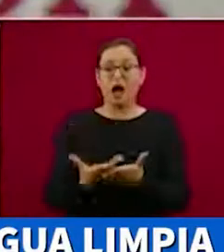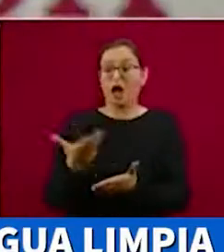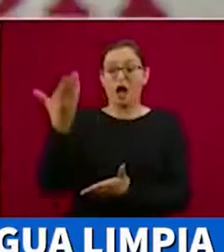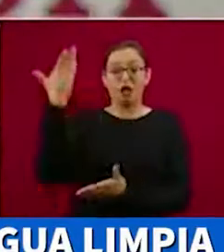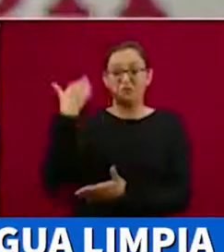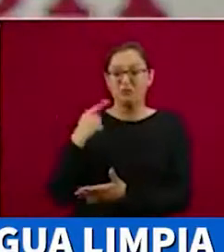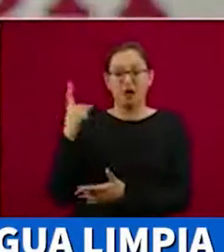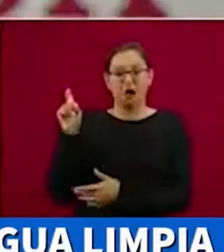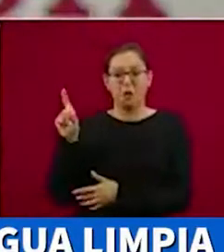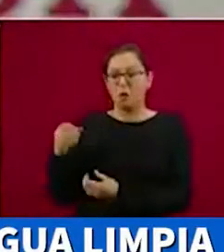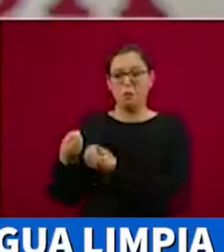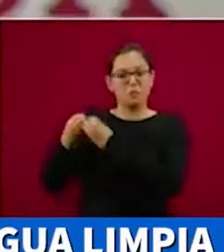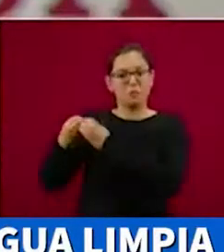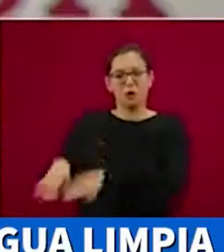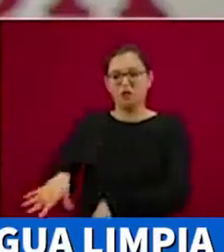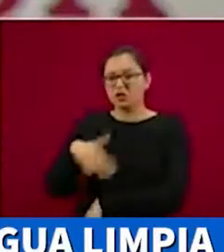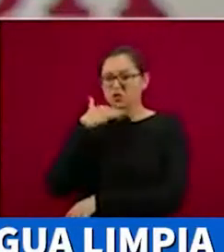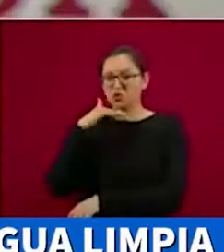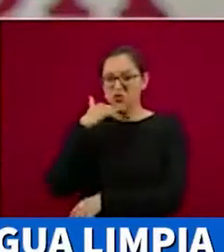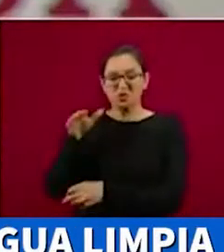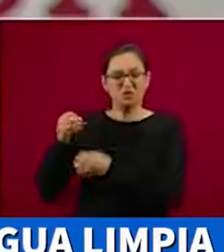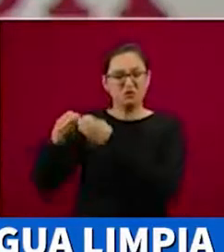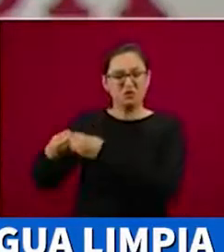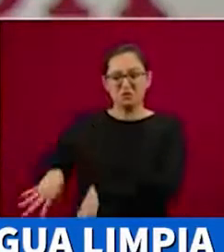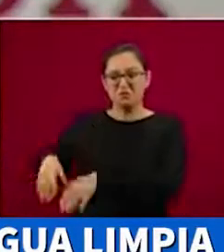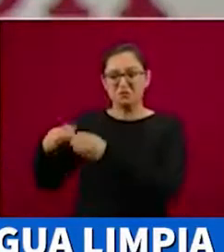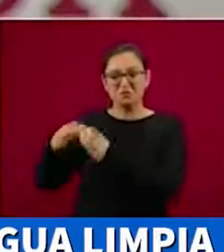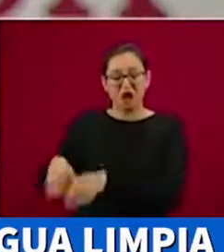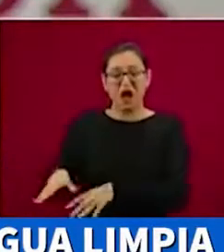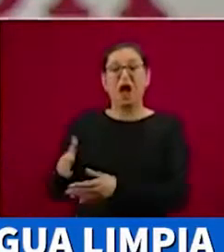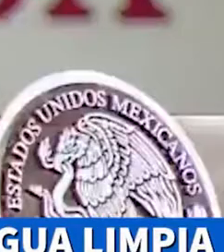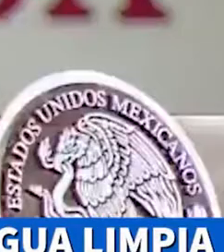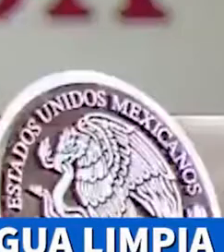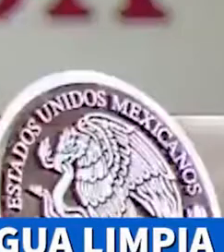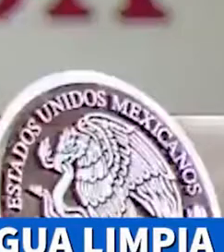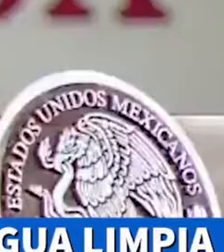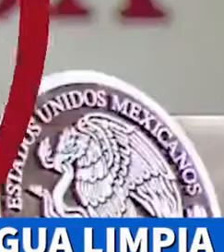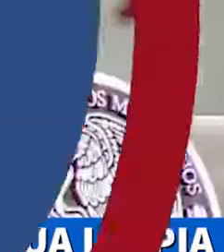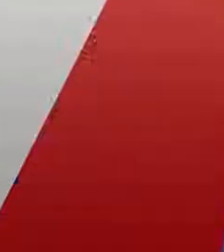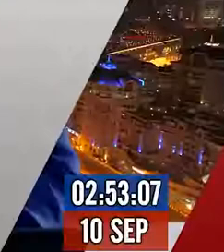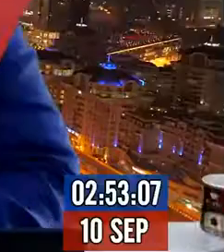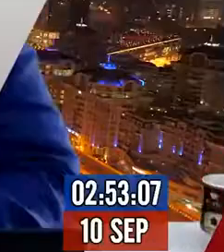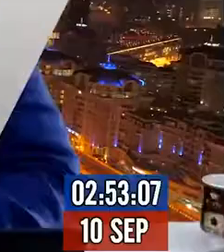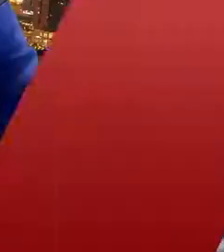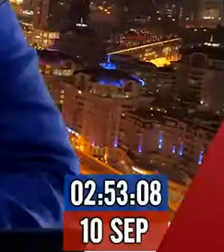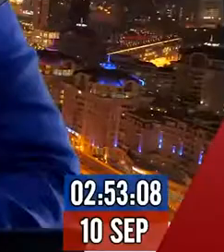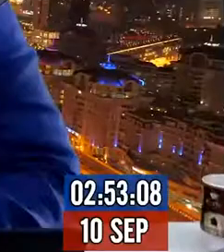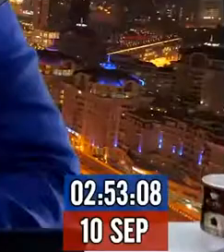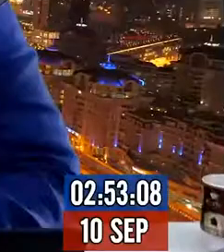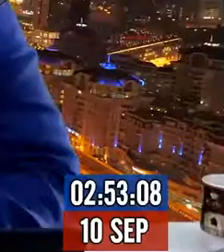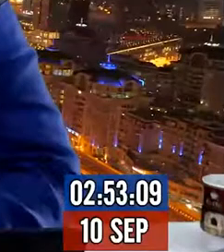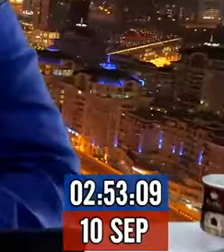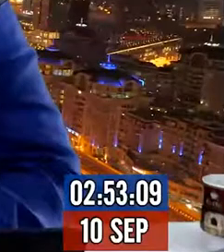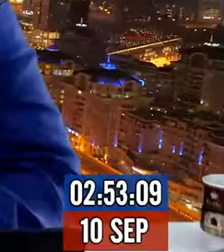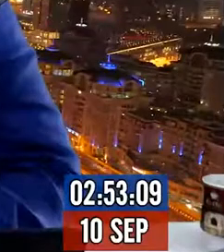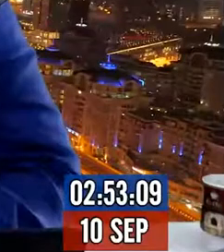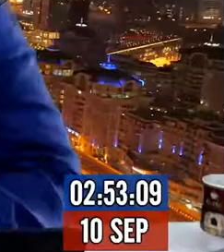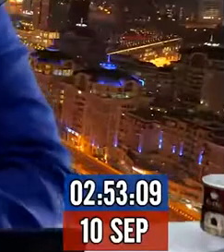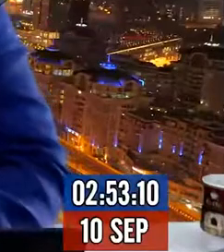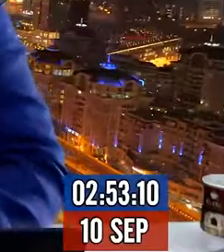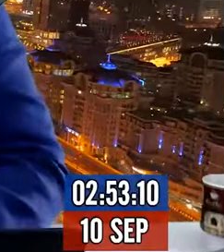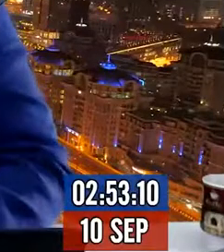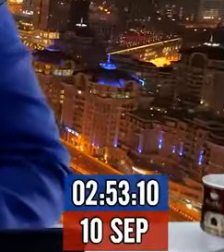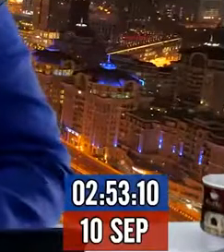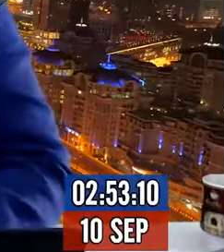río, era agua que no se captaba, ahora se capta, se trata, se le mejora la calidad. Bueno, pues ahí están